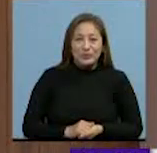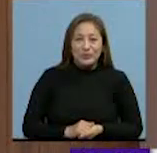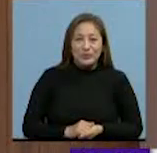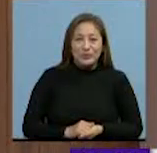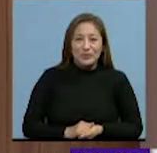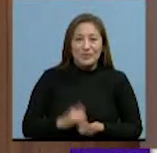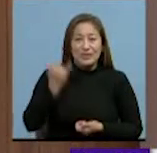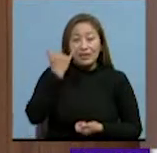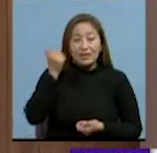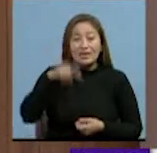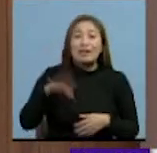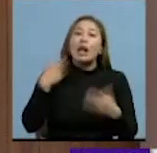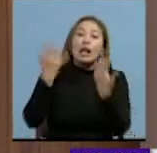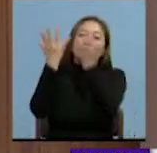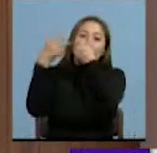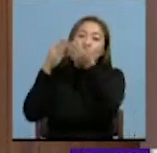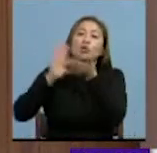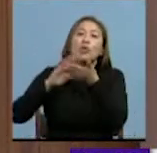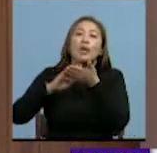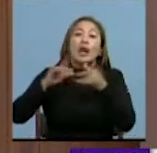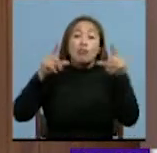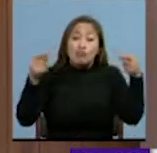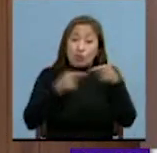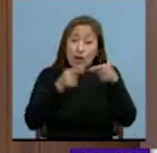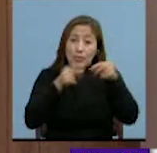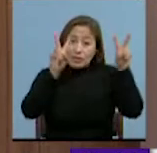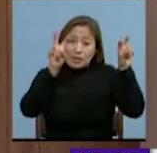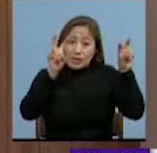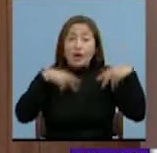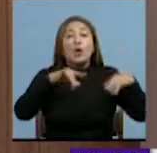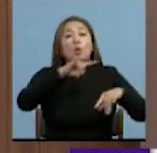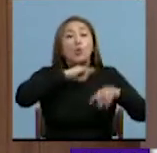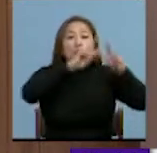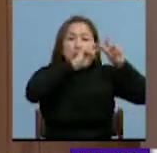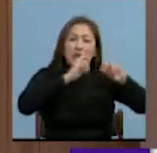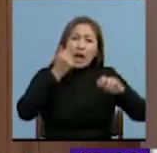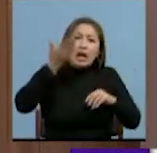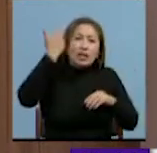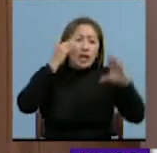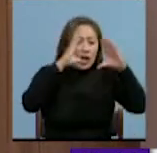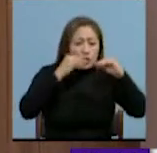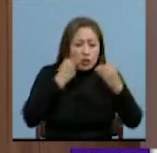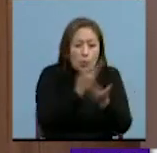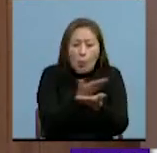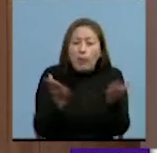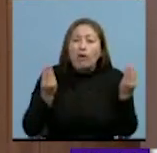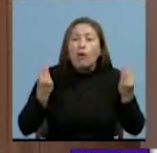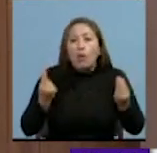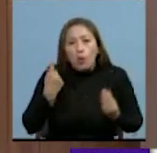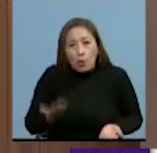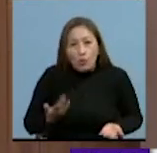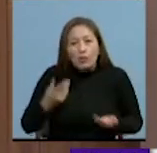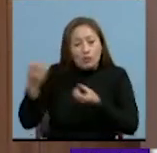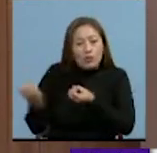Y ya está el análisis del programa Jujuy Investiga, mostrando anoche cómo se vive en la calle. Por eso